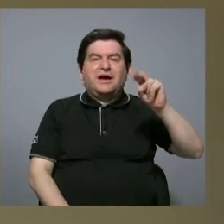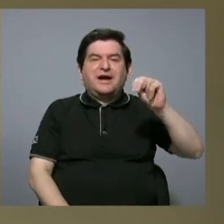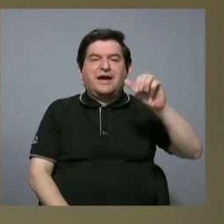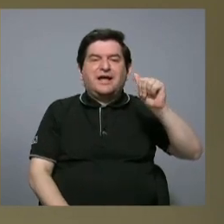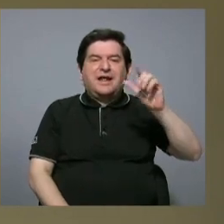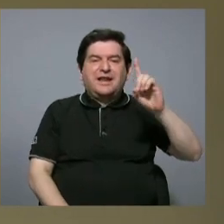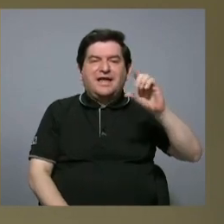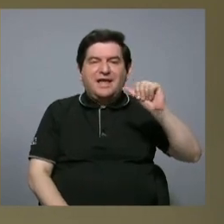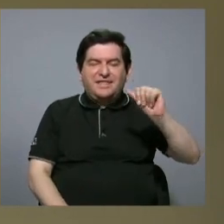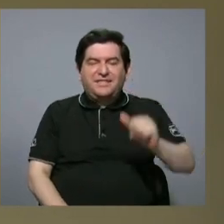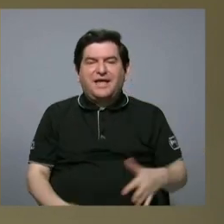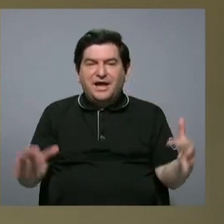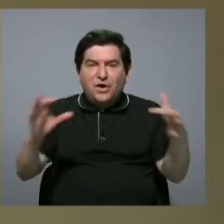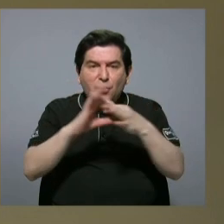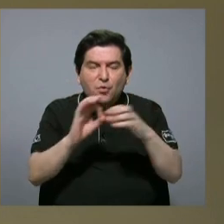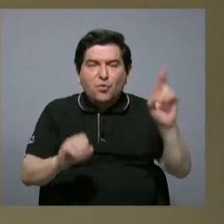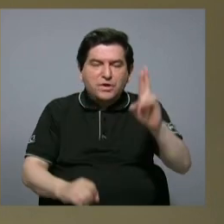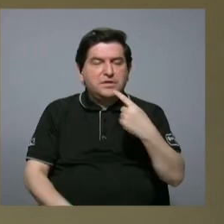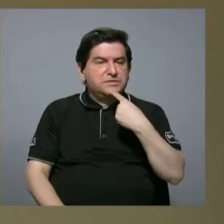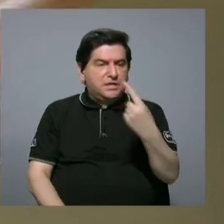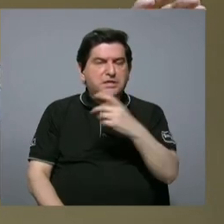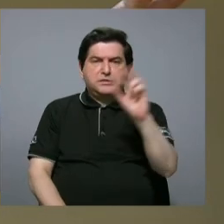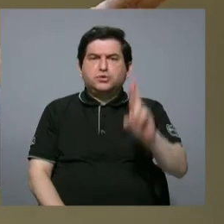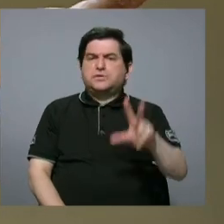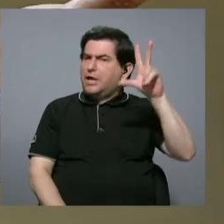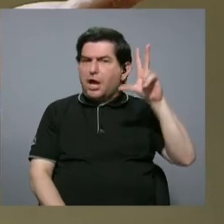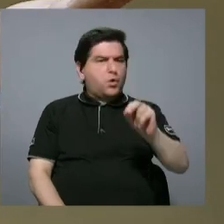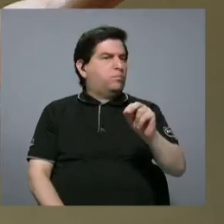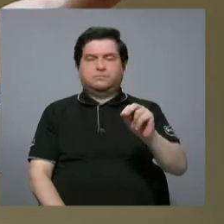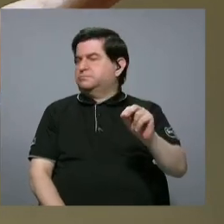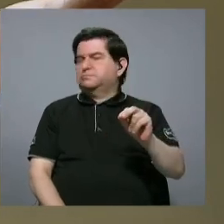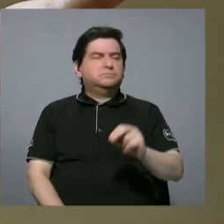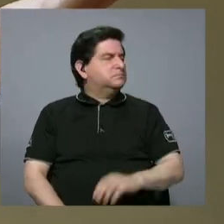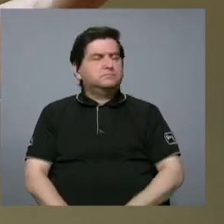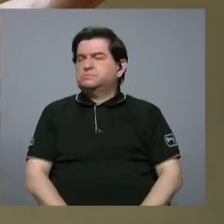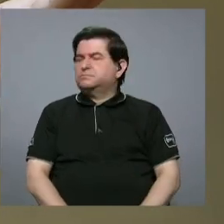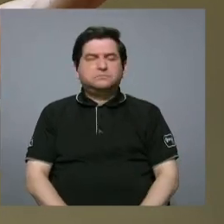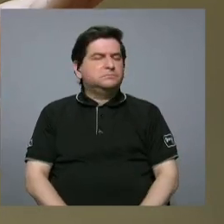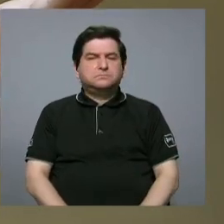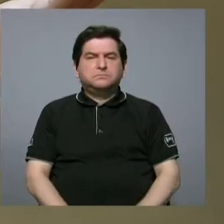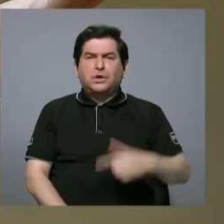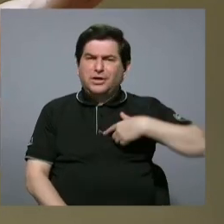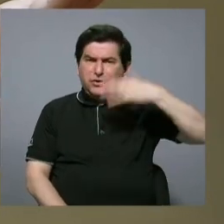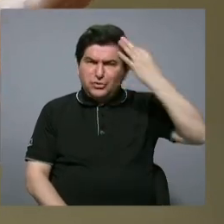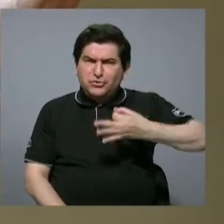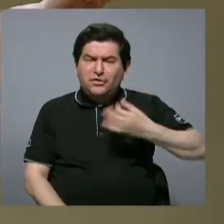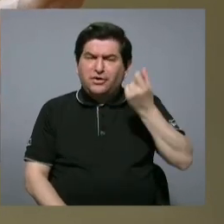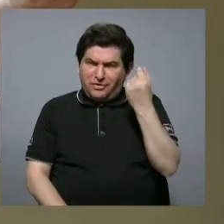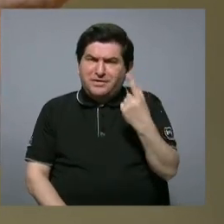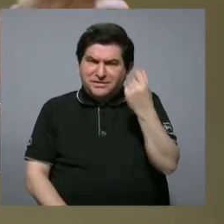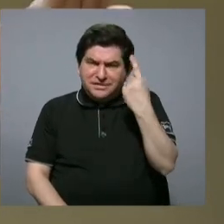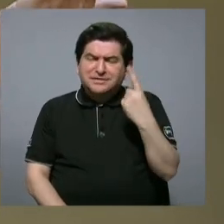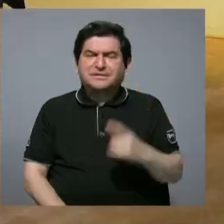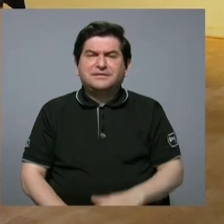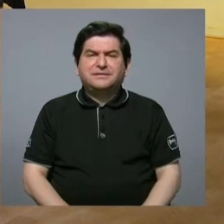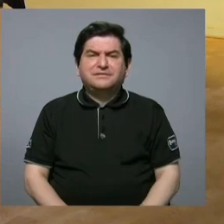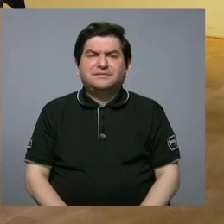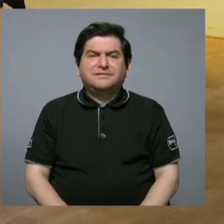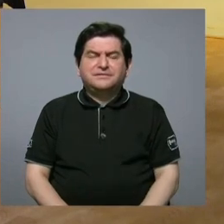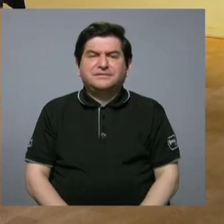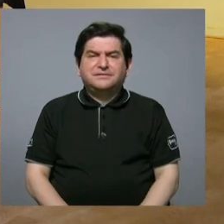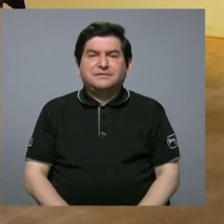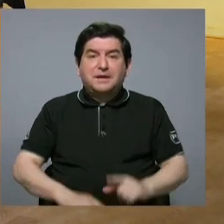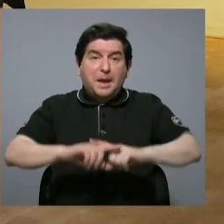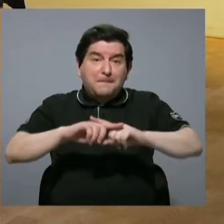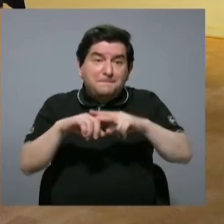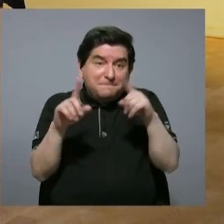Rica. Costa Rica le contesta que no, ¿verdad? Y yo creo que era entendible, pero de